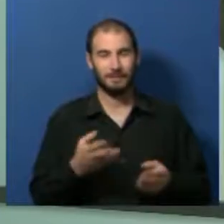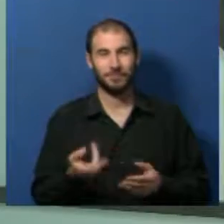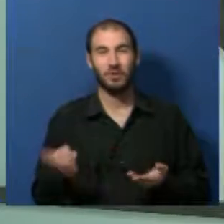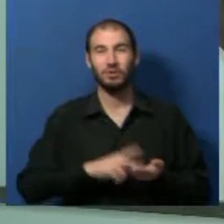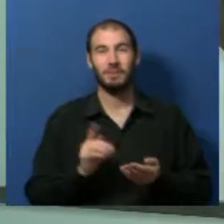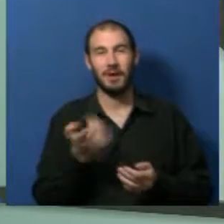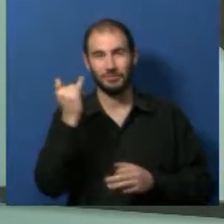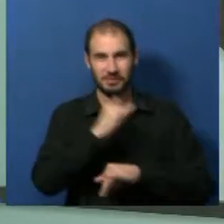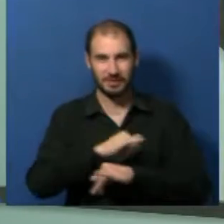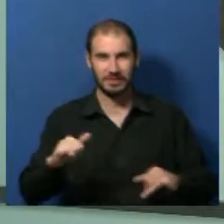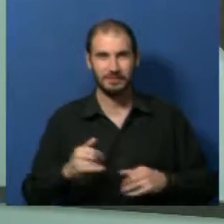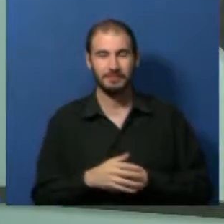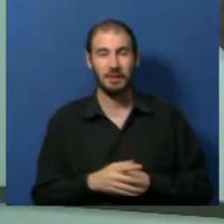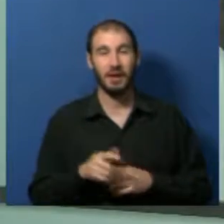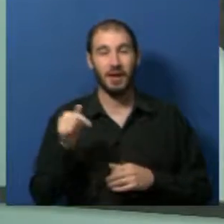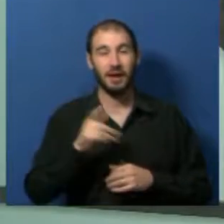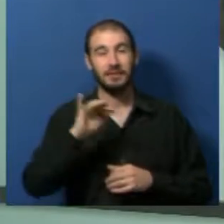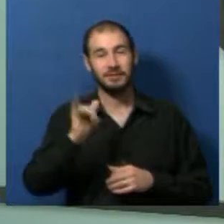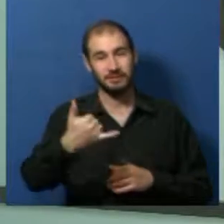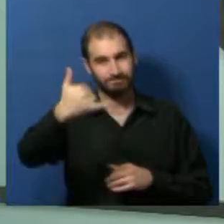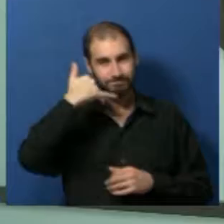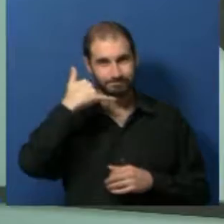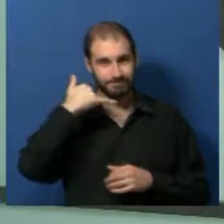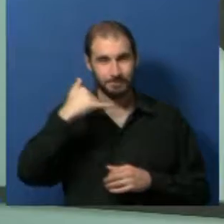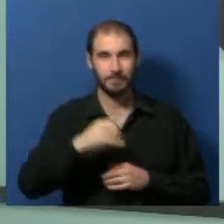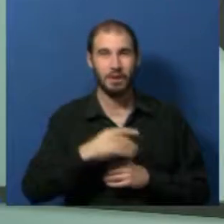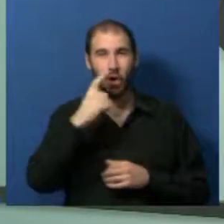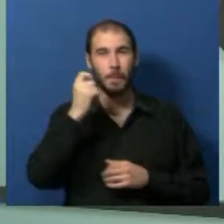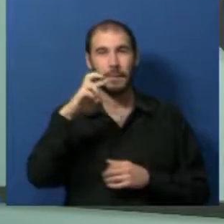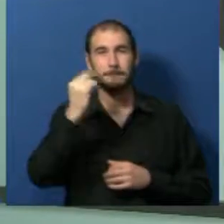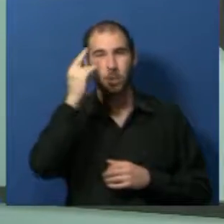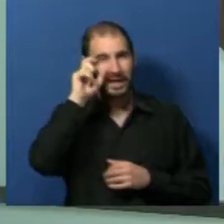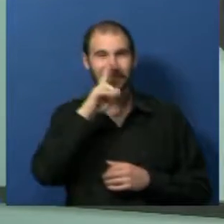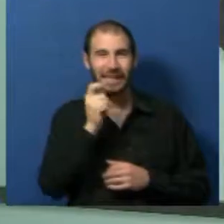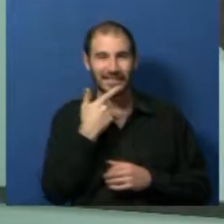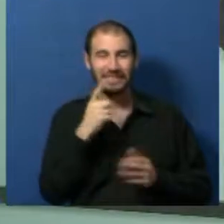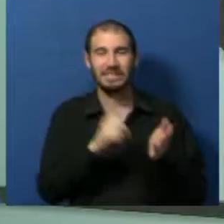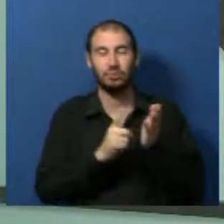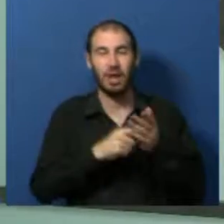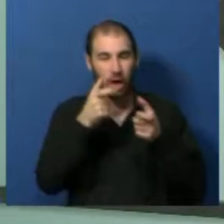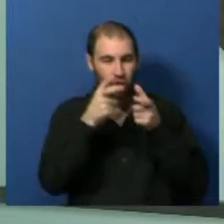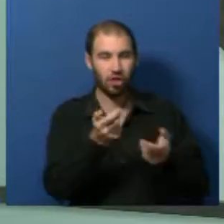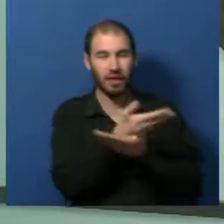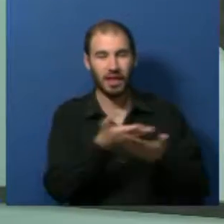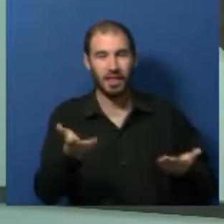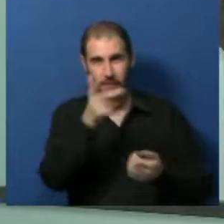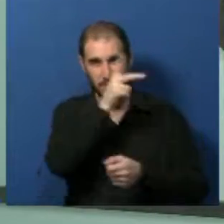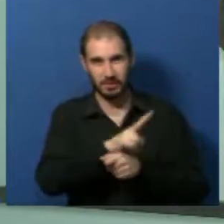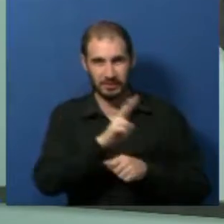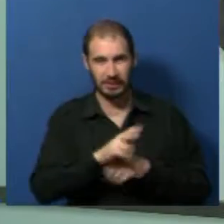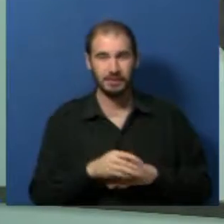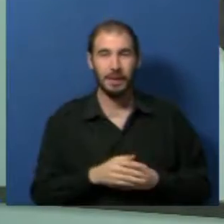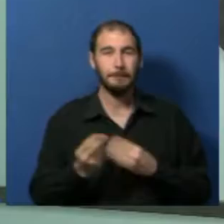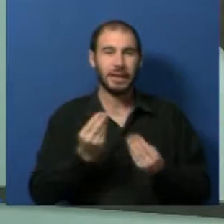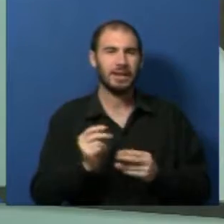Volvemos a Unidiversidad Noticias y ahora sí retomamos la comunicación telefónica con Marcelo Puertas, el titular de la Inspección de Seguridad,